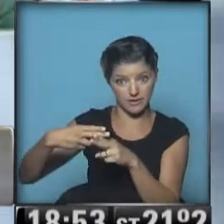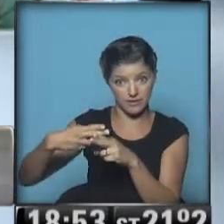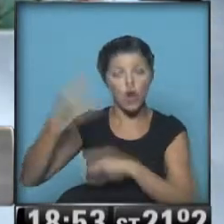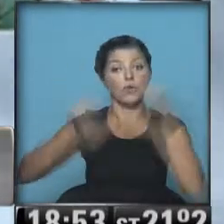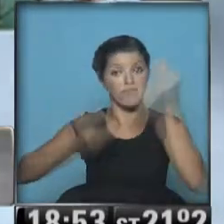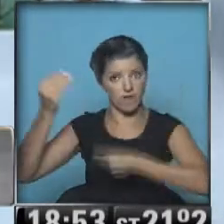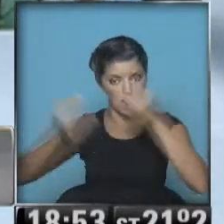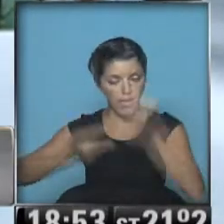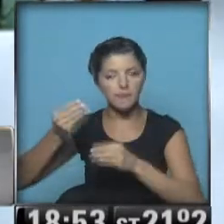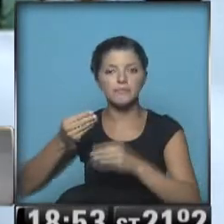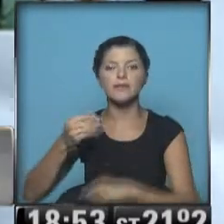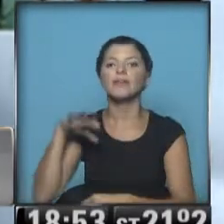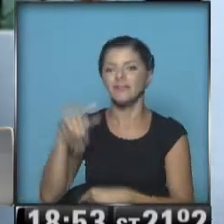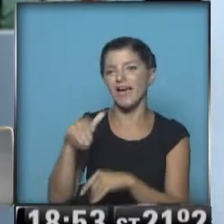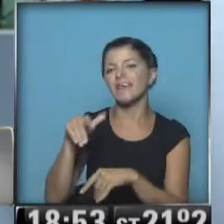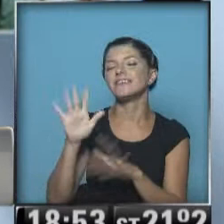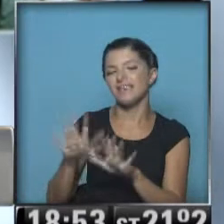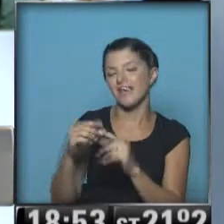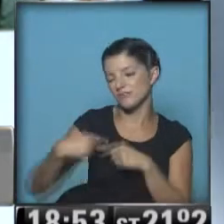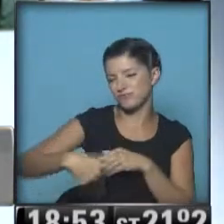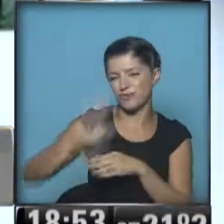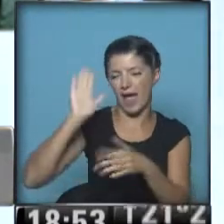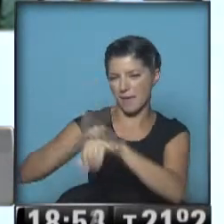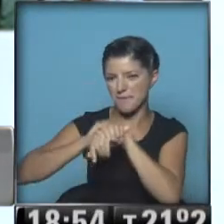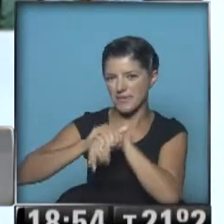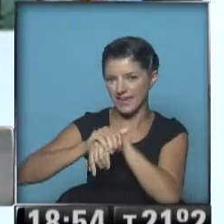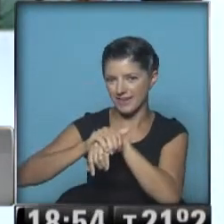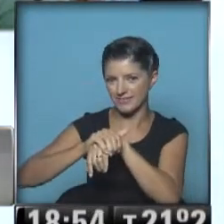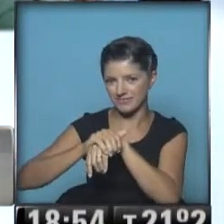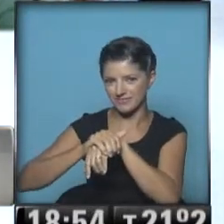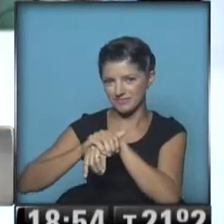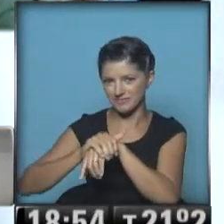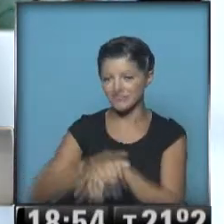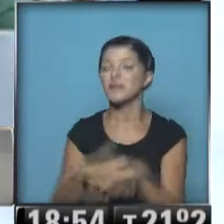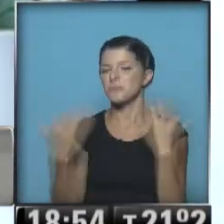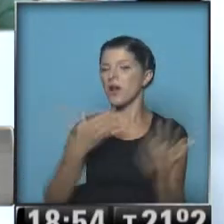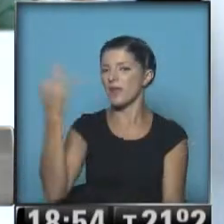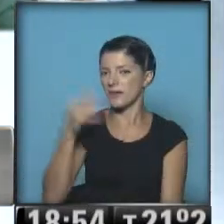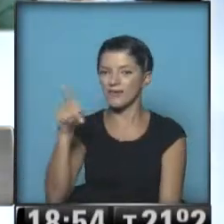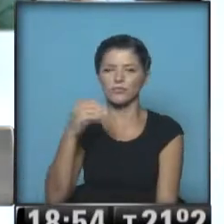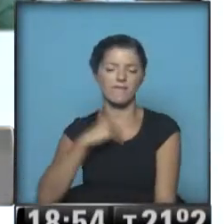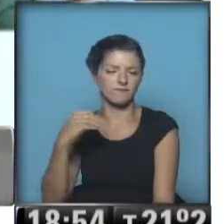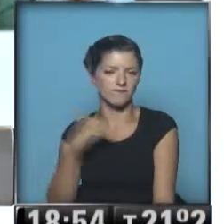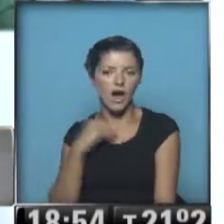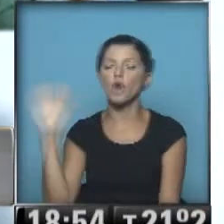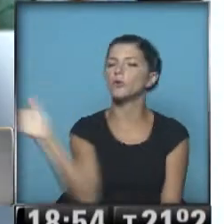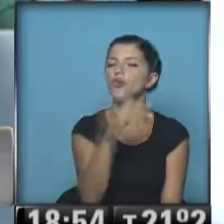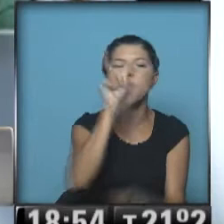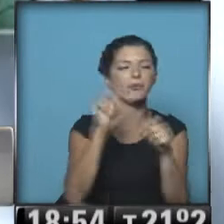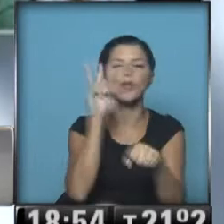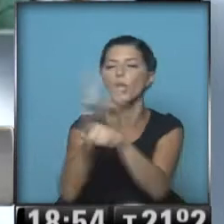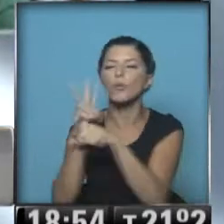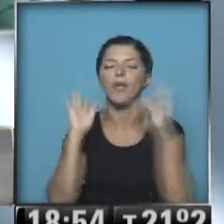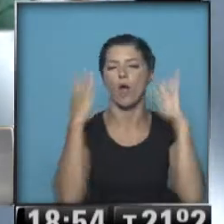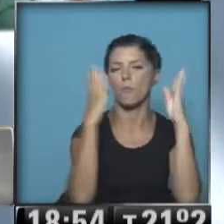contabilidad. Bueno, y ahí nos hicimos muy, muy amigas y la verdad yo soy una fanática, como son todos los guardaparques, como es toda la